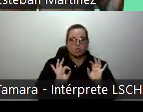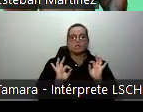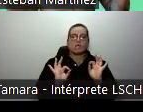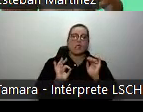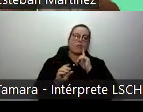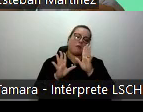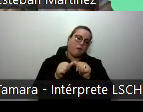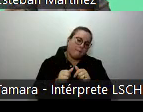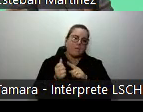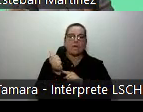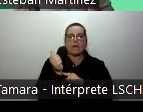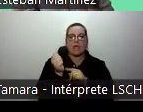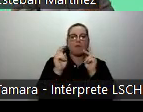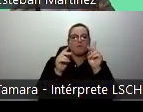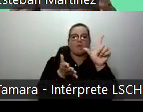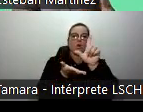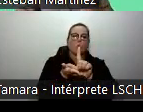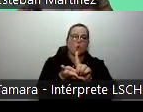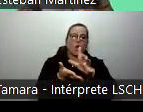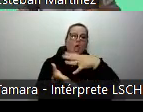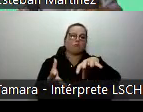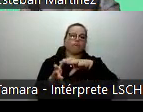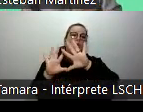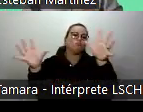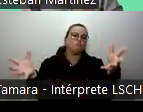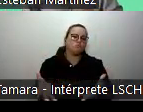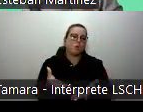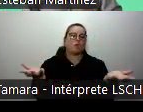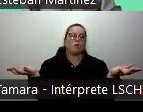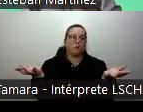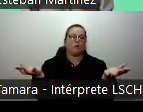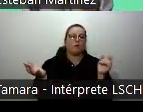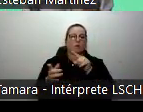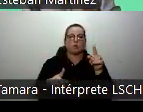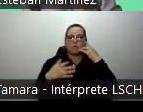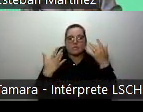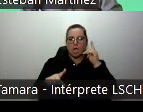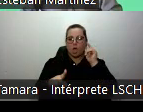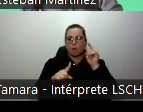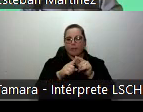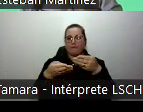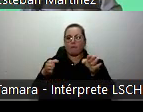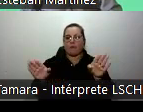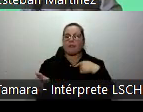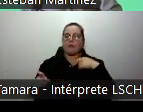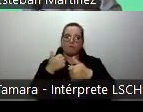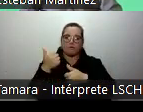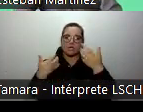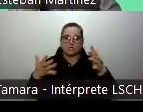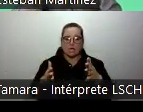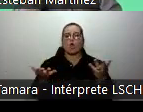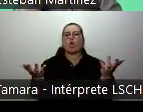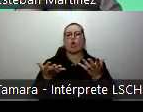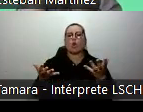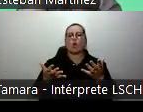familia vives en cierto lugar de del mundo y te has planteado tus objetivos y metas profesionales a partir de acá tú